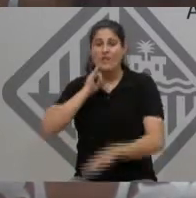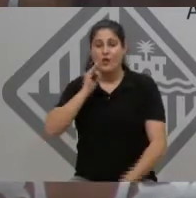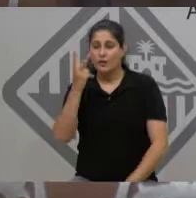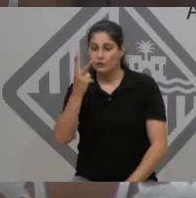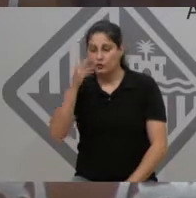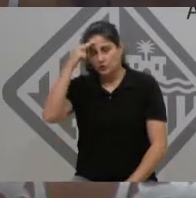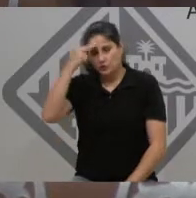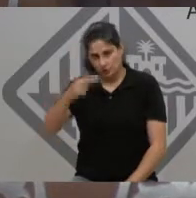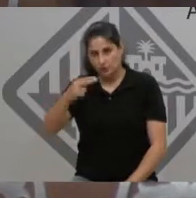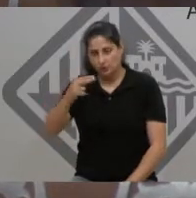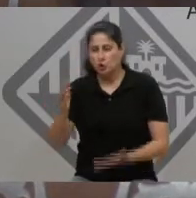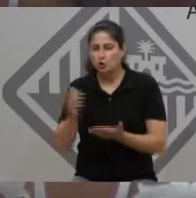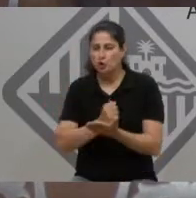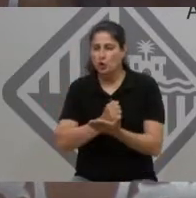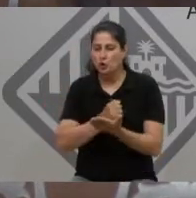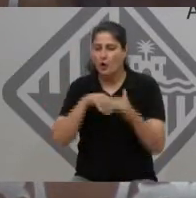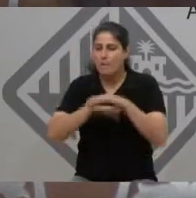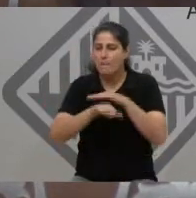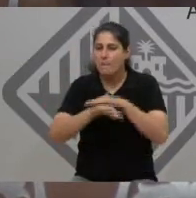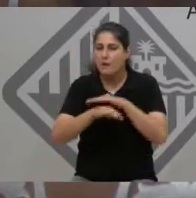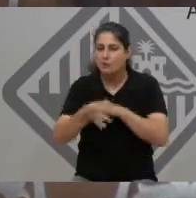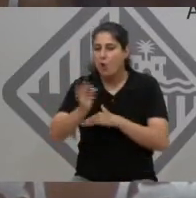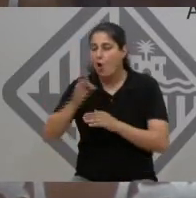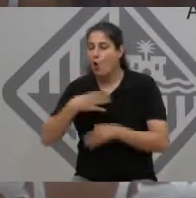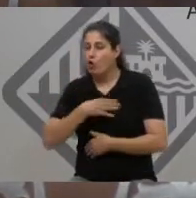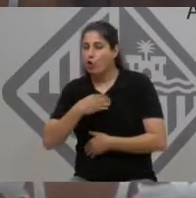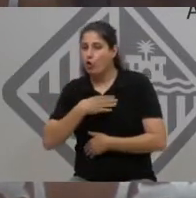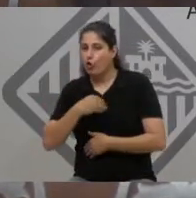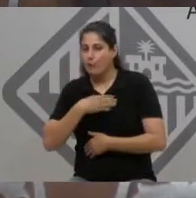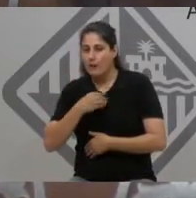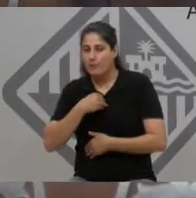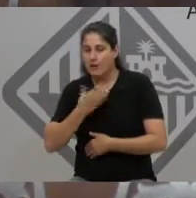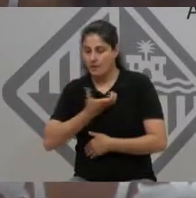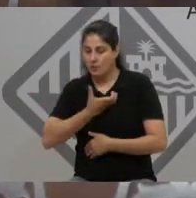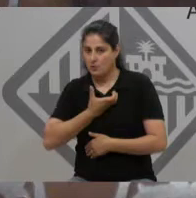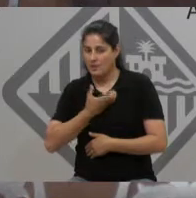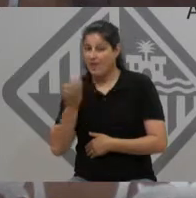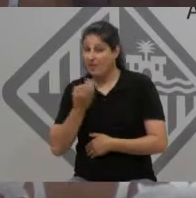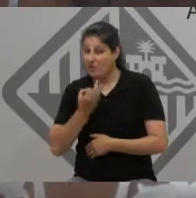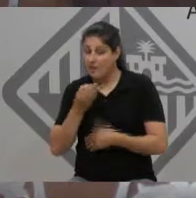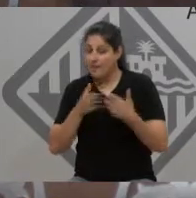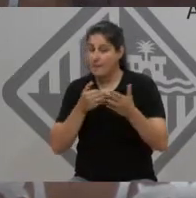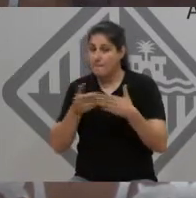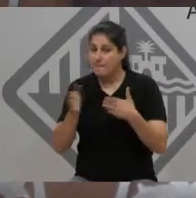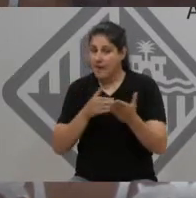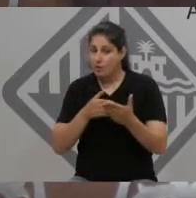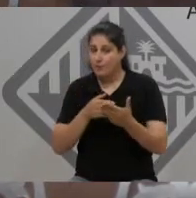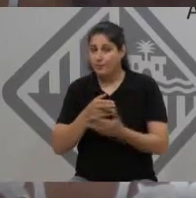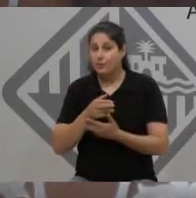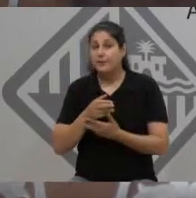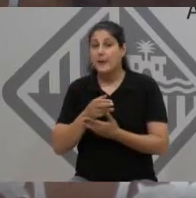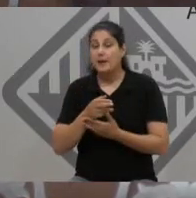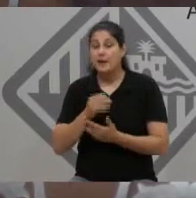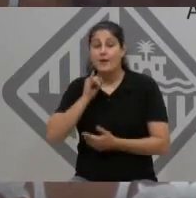y que todos los impresos y documentos municipales se editen como mínimo en las